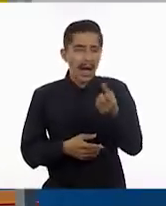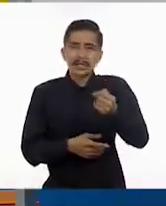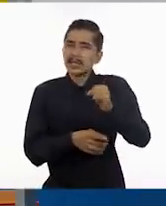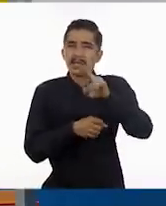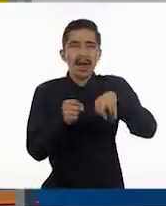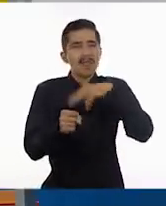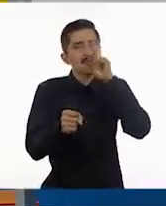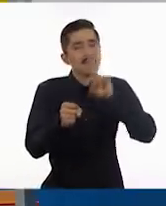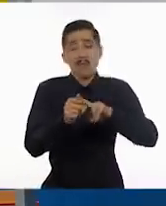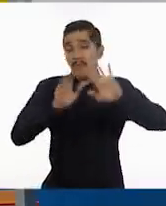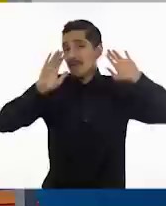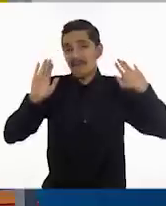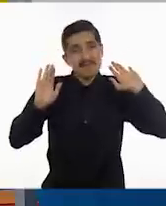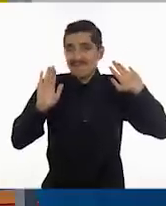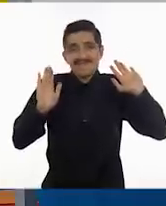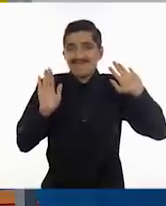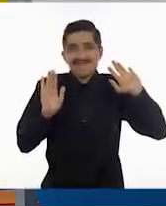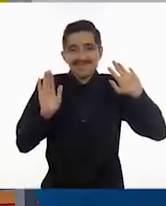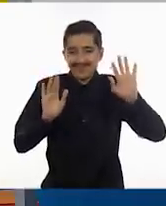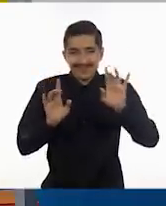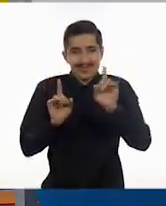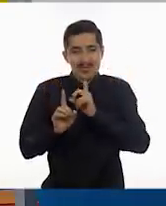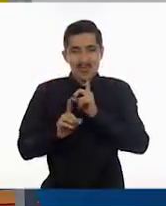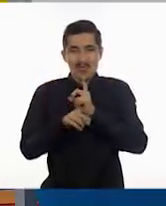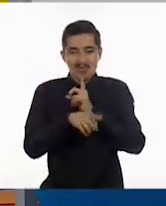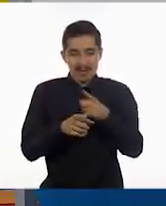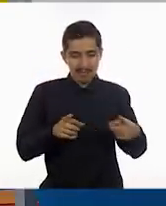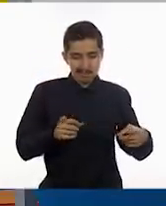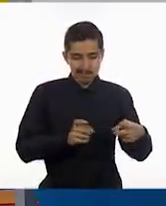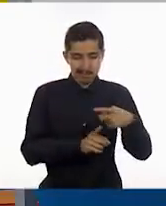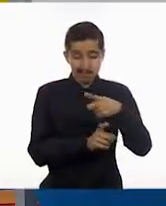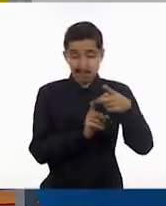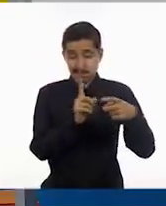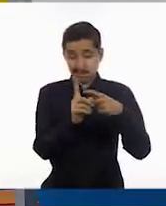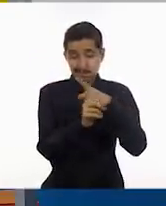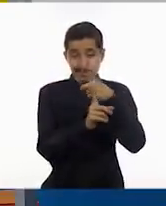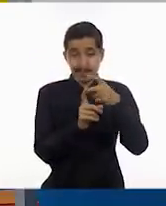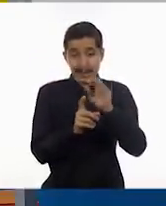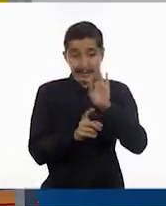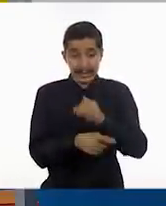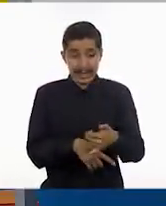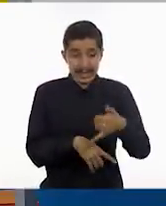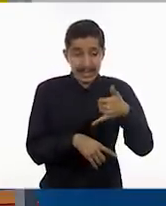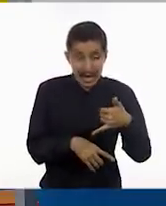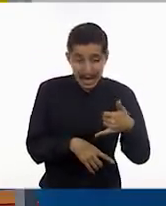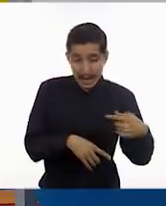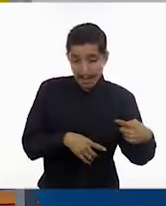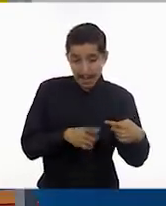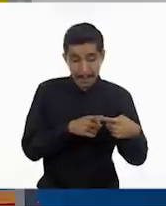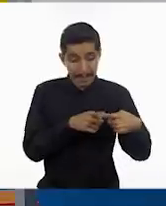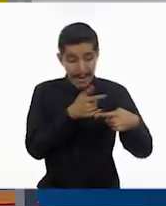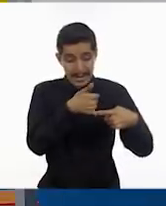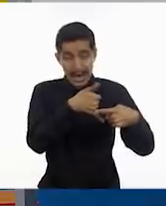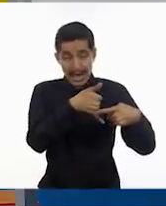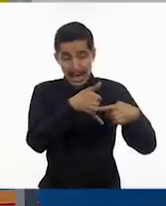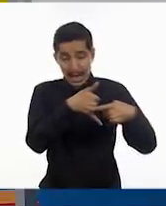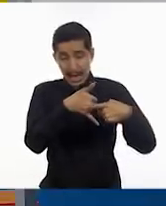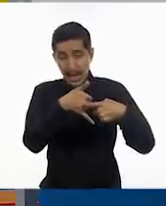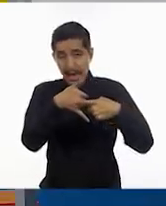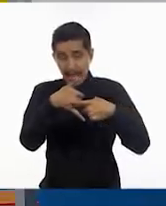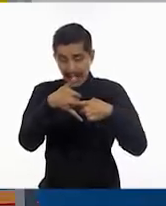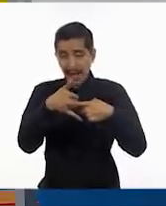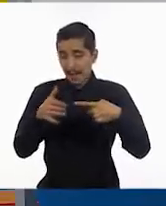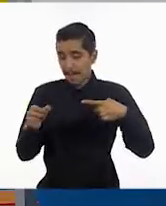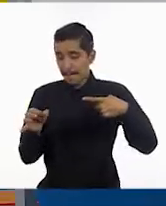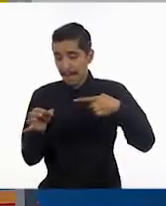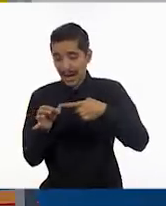natural, que al azar, ¿no? Si proporciona un cromosoma Y, pues bueno, entonces ahí la fusión